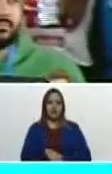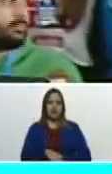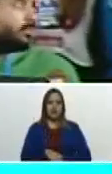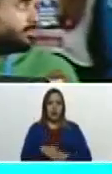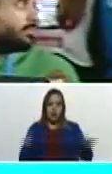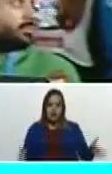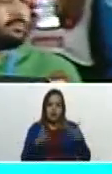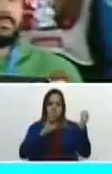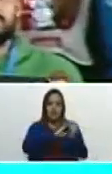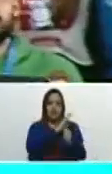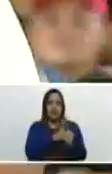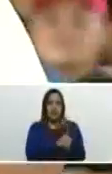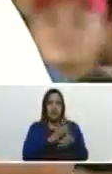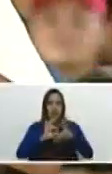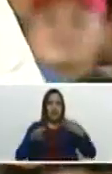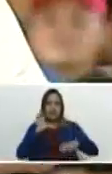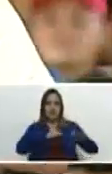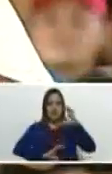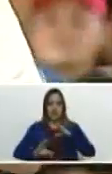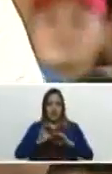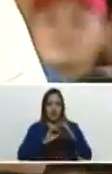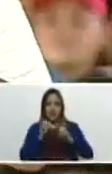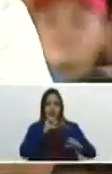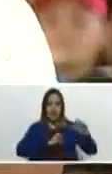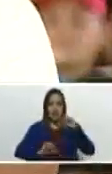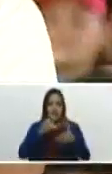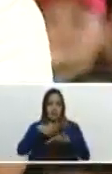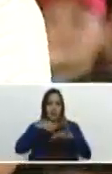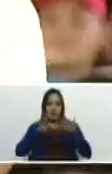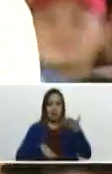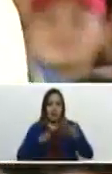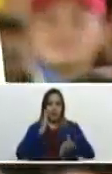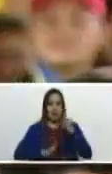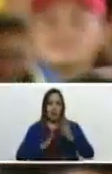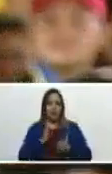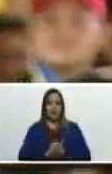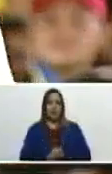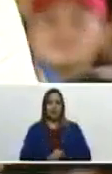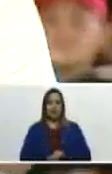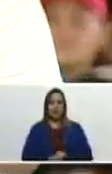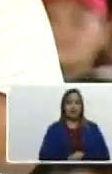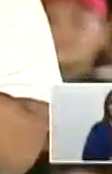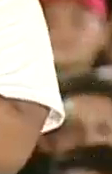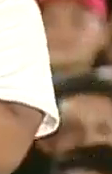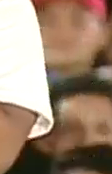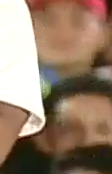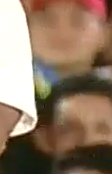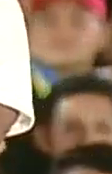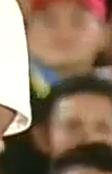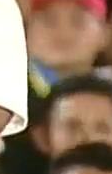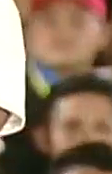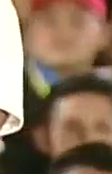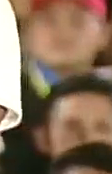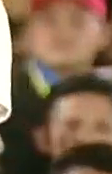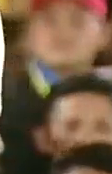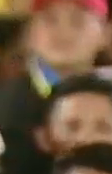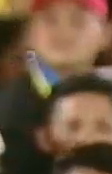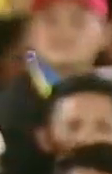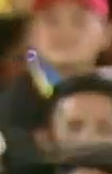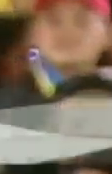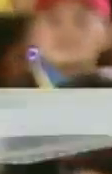con fuerza las olimpiadas científicas de química, de matemática, de robótica, y que esta juventud no solamente le exige, sino propone el